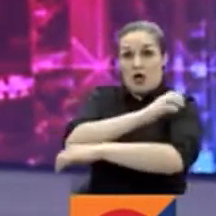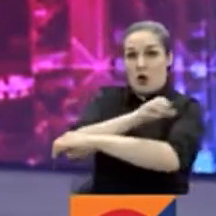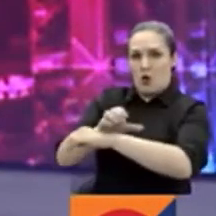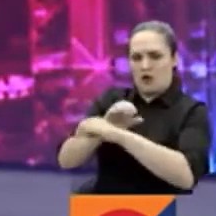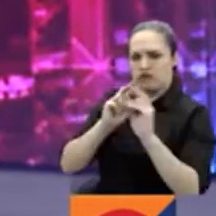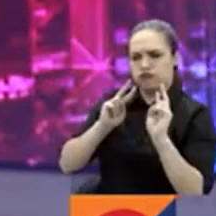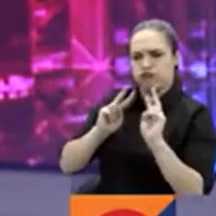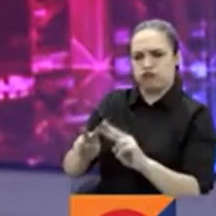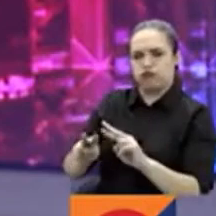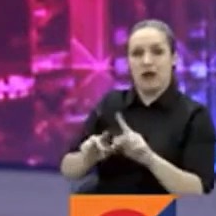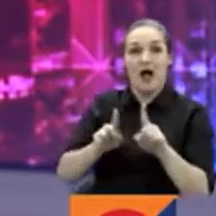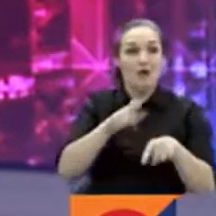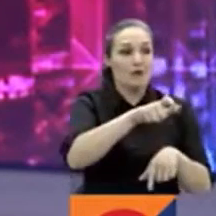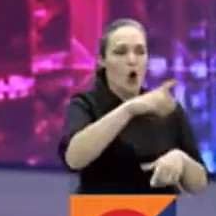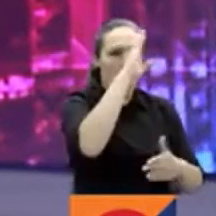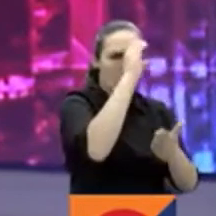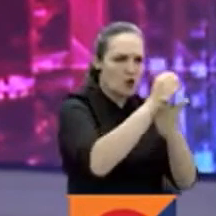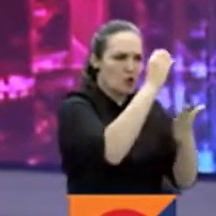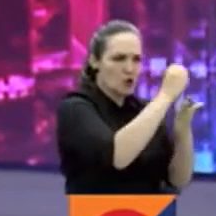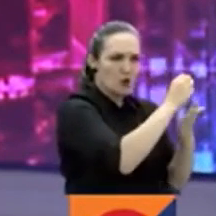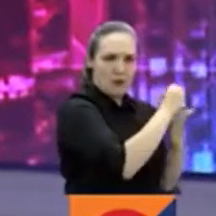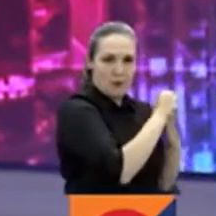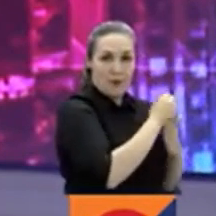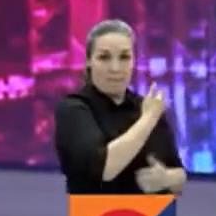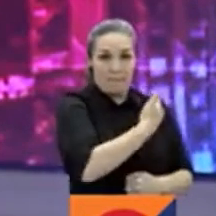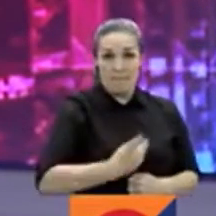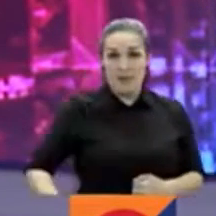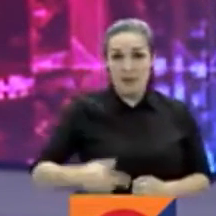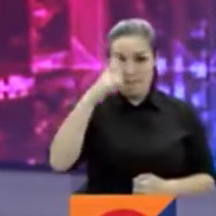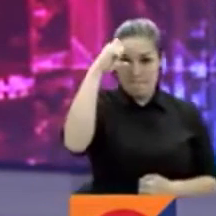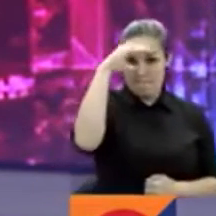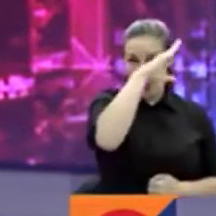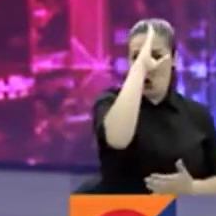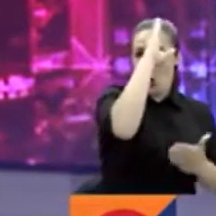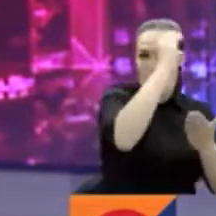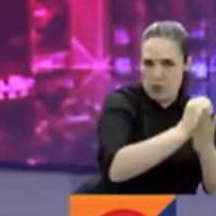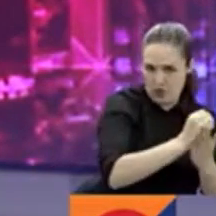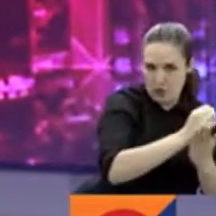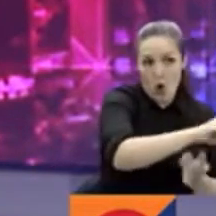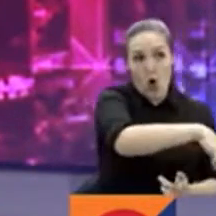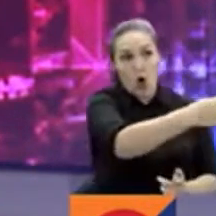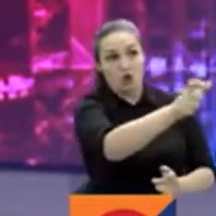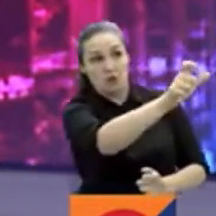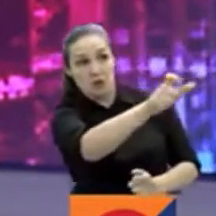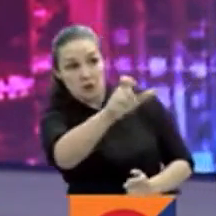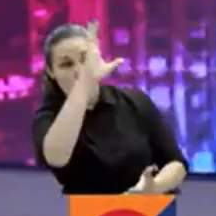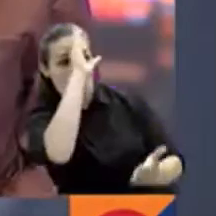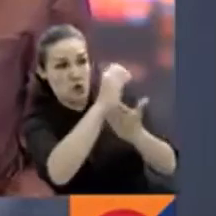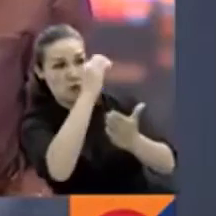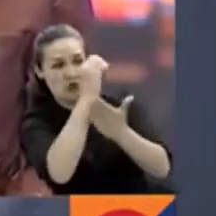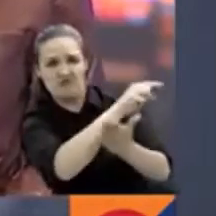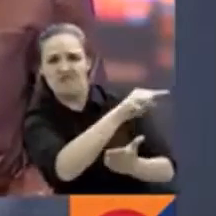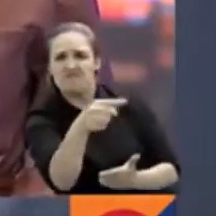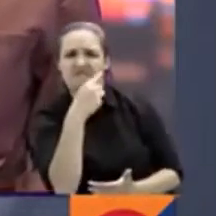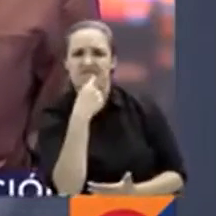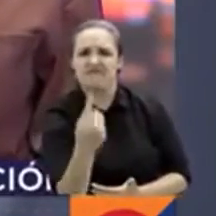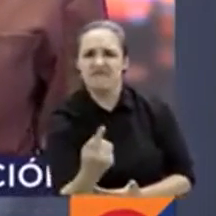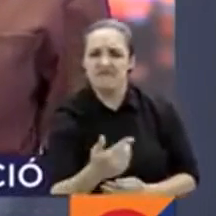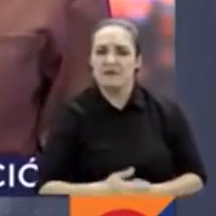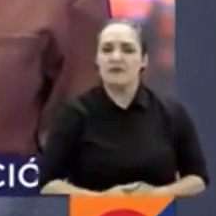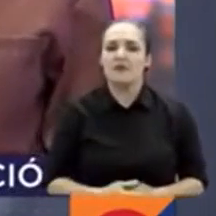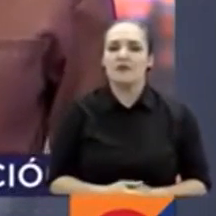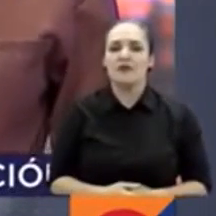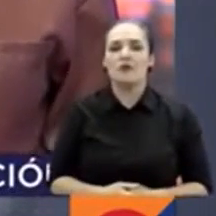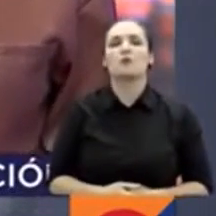despertado diferentes opiniones. Desde el presidente de la República hasta congresistas han comentado sobre estos hechos. Luisa Barberi.